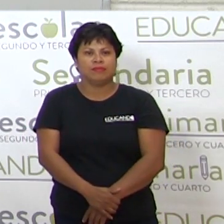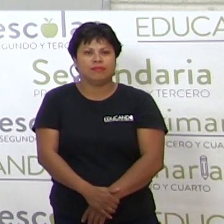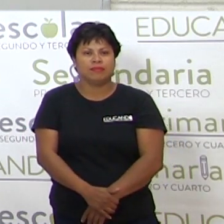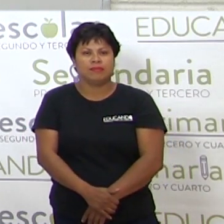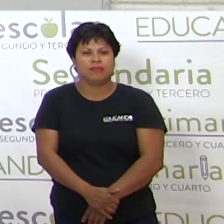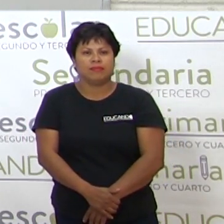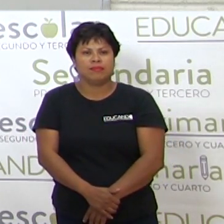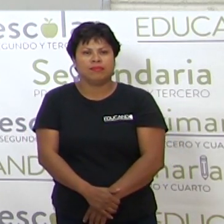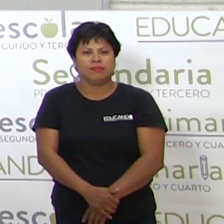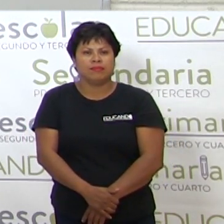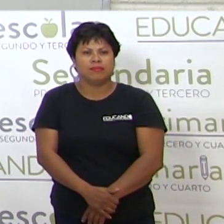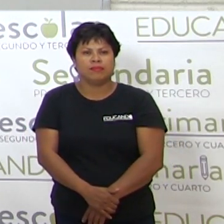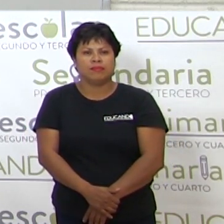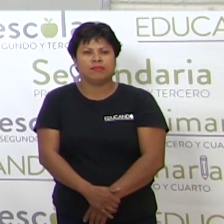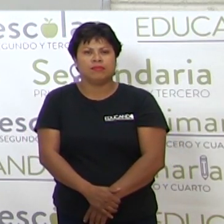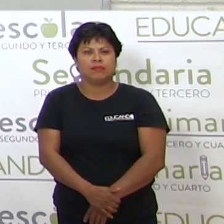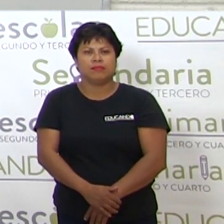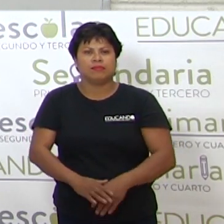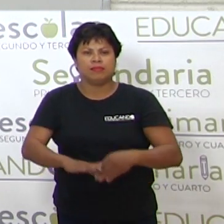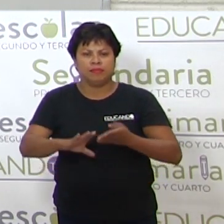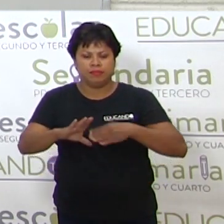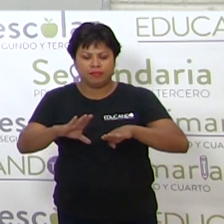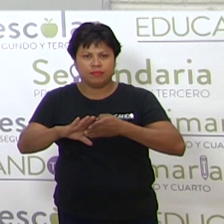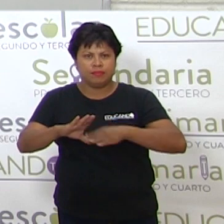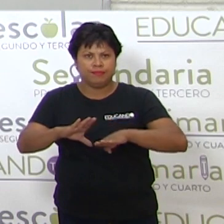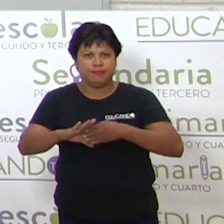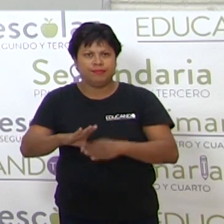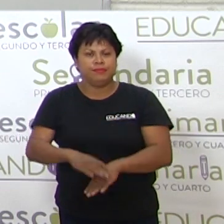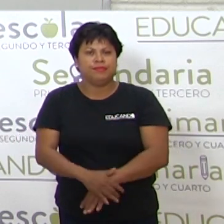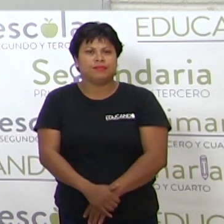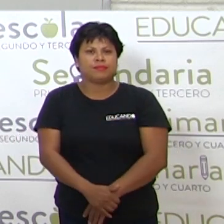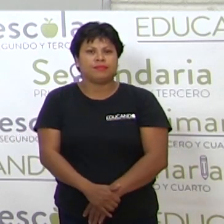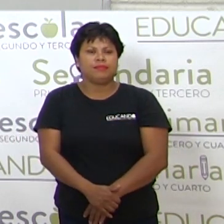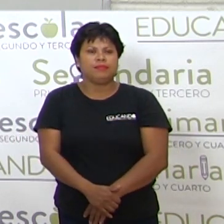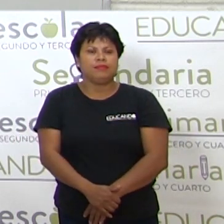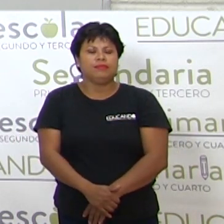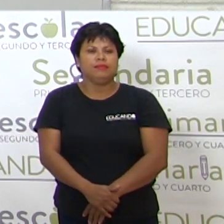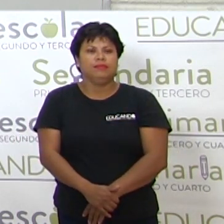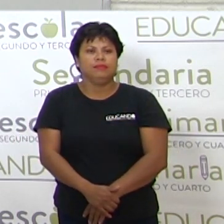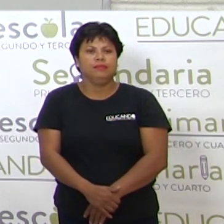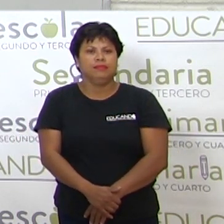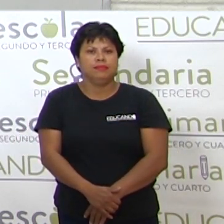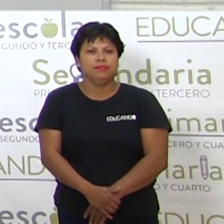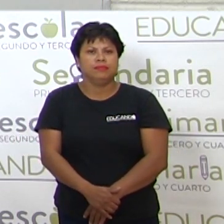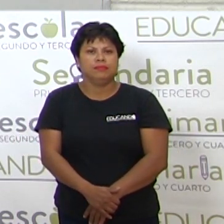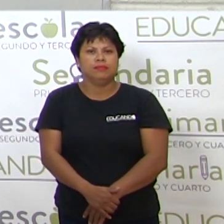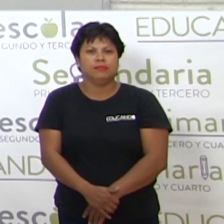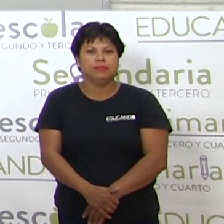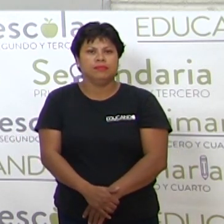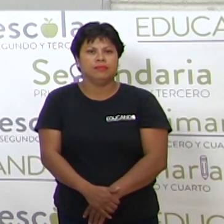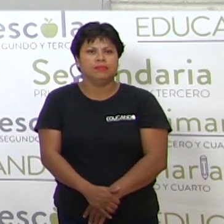los bien los trastes de